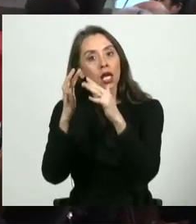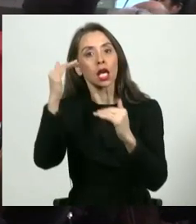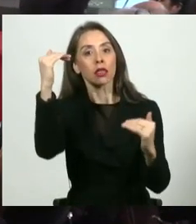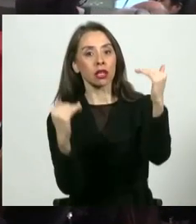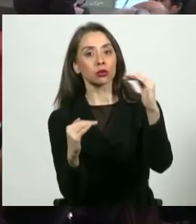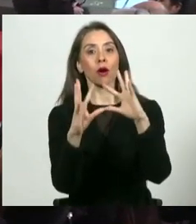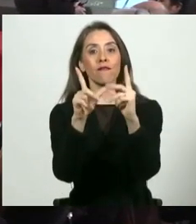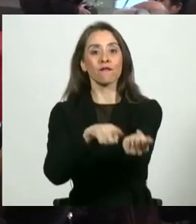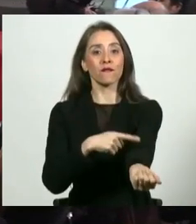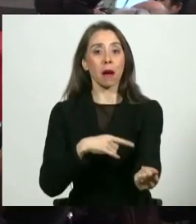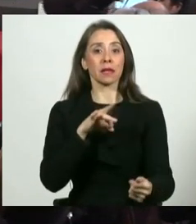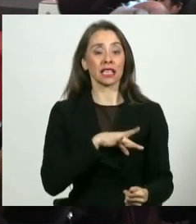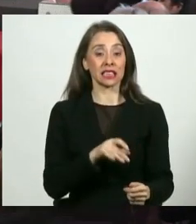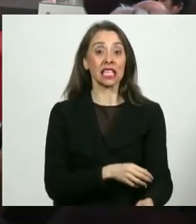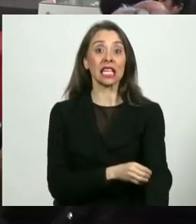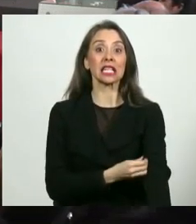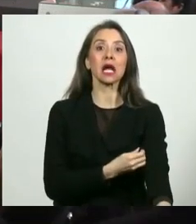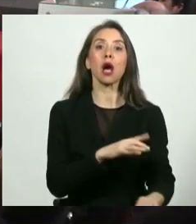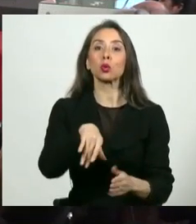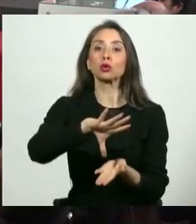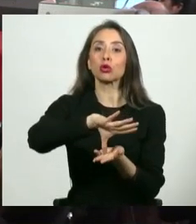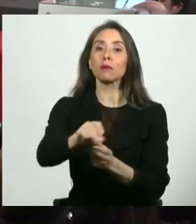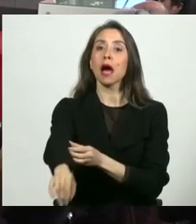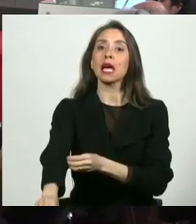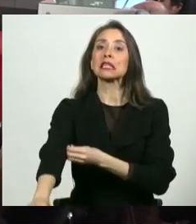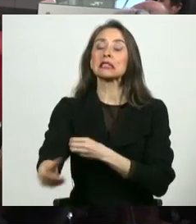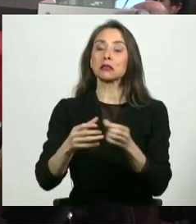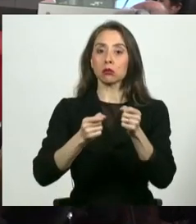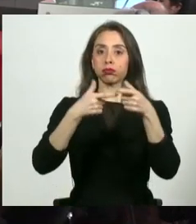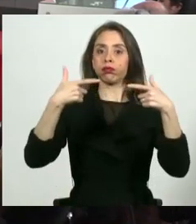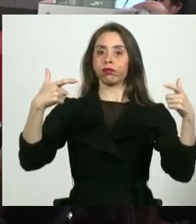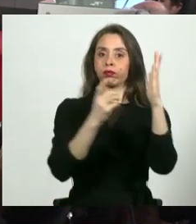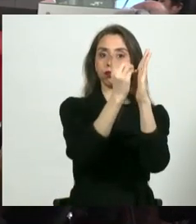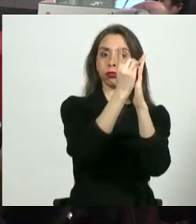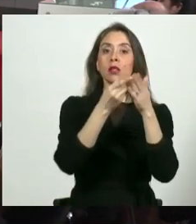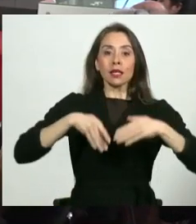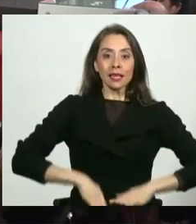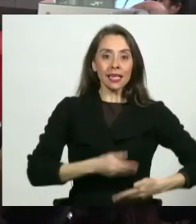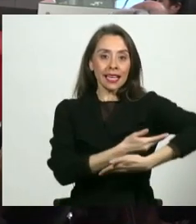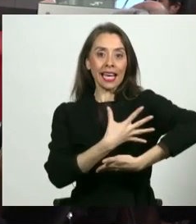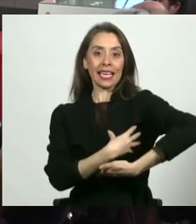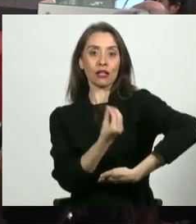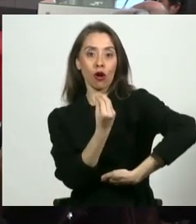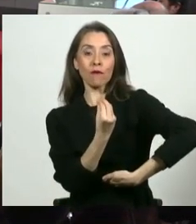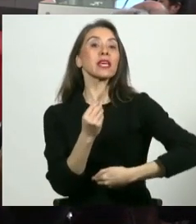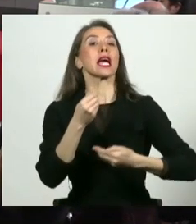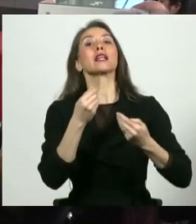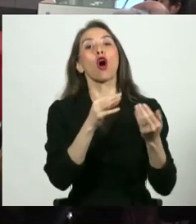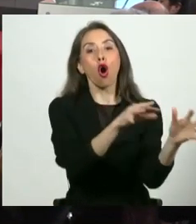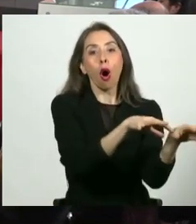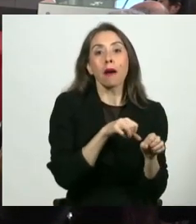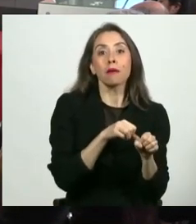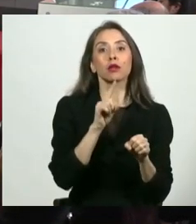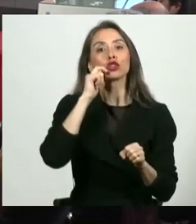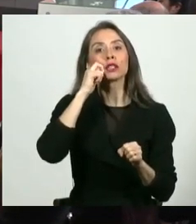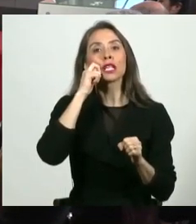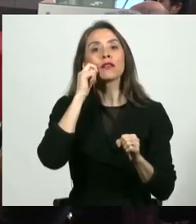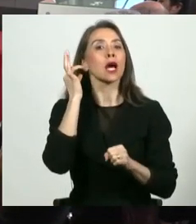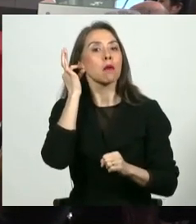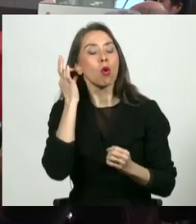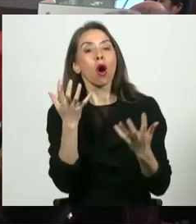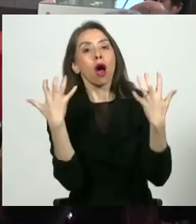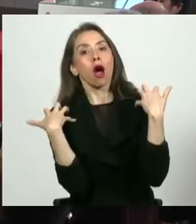la familia chilena, si el crecimiento de nuestro país, si el tener hijos es bienvenido, no puede ser, comillas, una carga para las